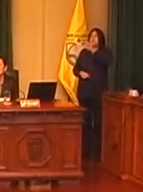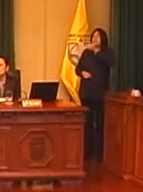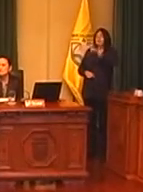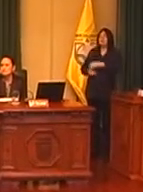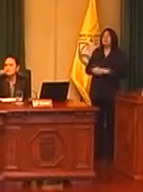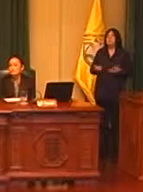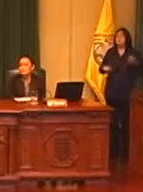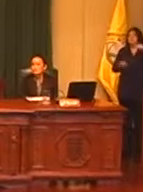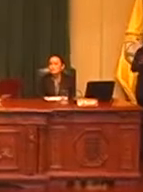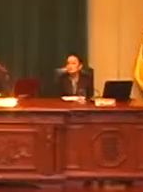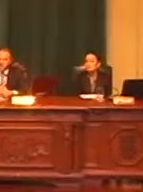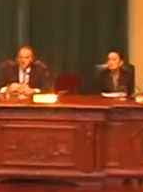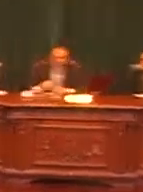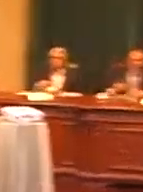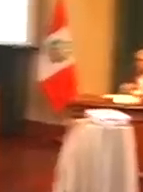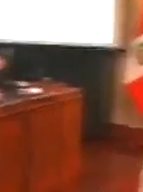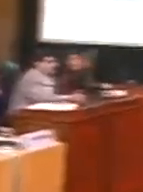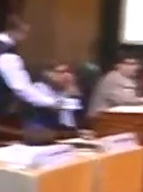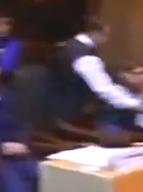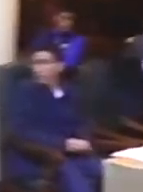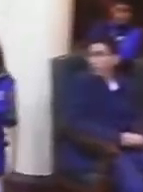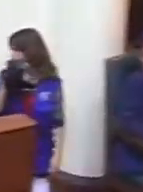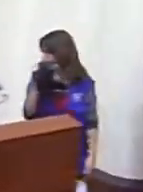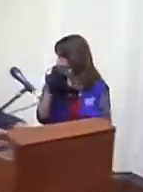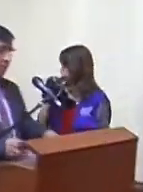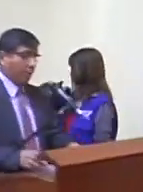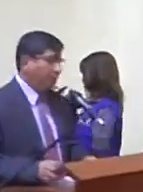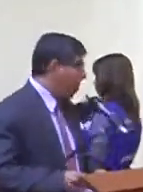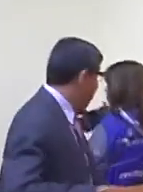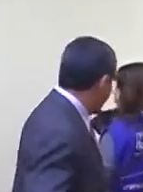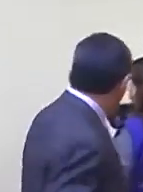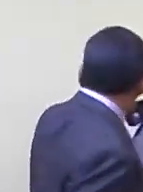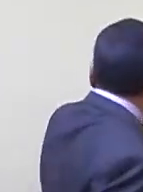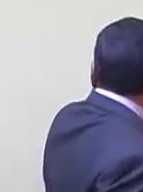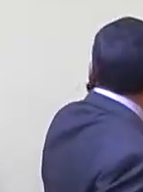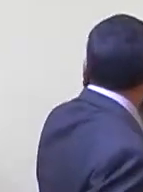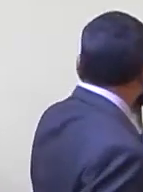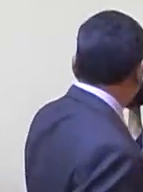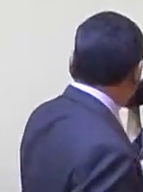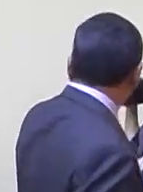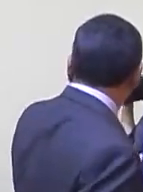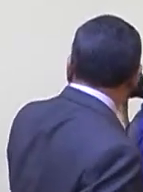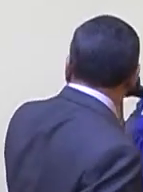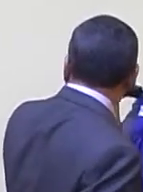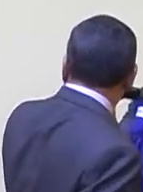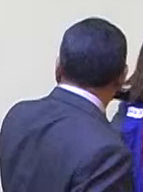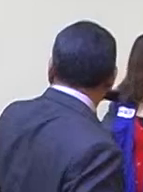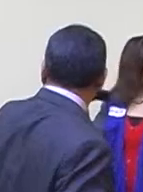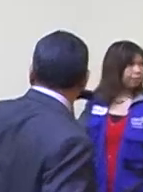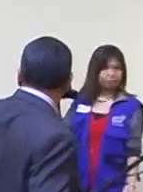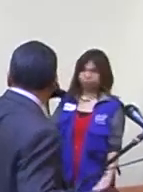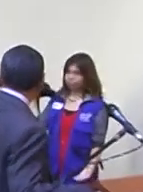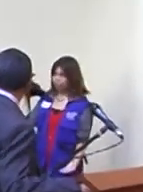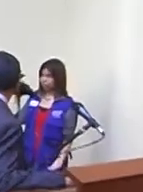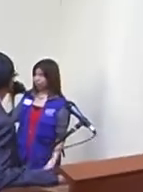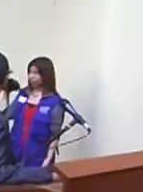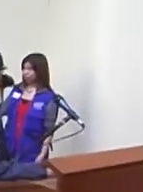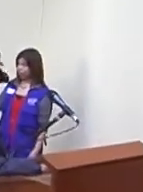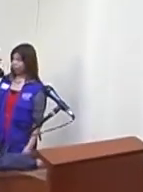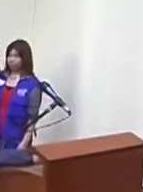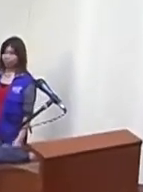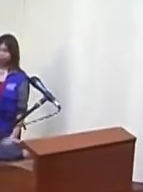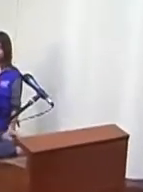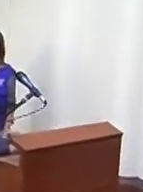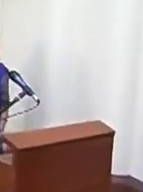Si se puede poner de pie para poderla conocer también y que se acerque un poquito más acá porque no se le ve mucho en la esquina. De manera tal